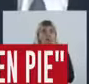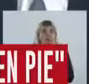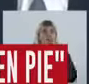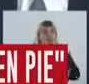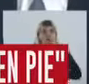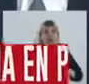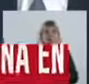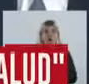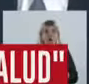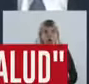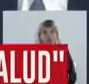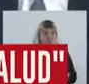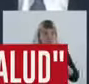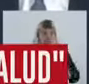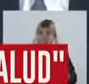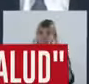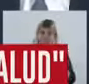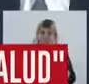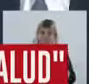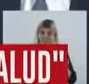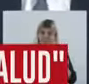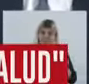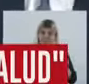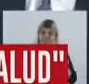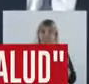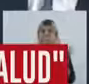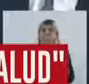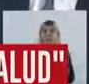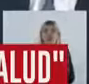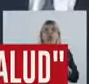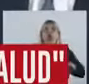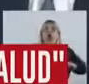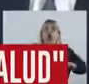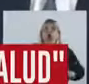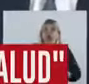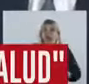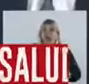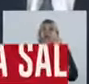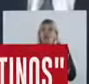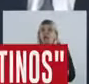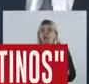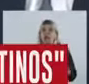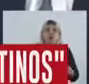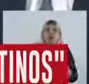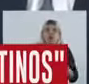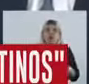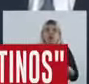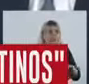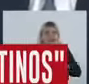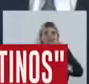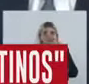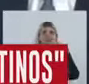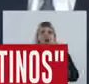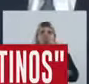pasando. Un país normal, y quedó visto, es un país donde todos tenemos acceso a la salud. Y eso